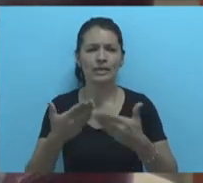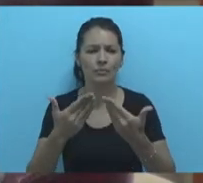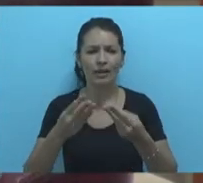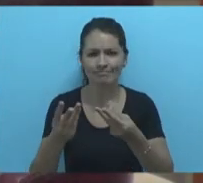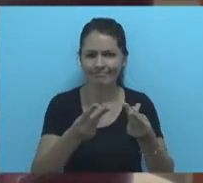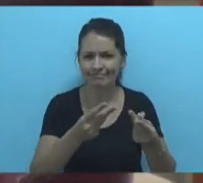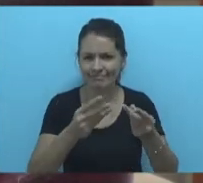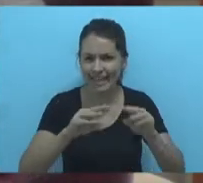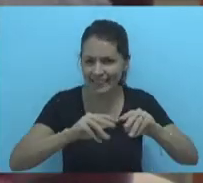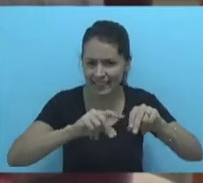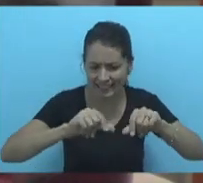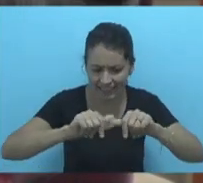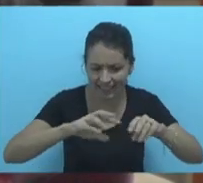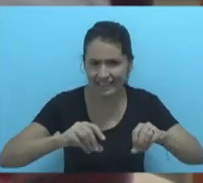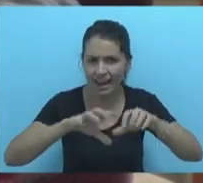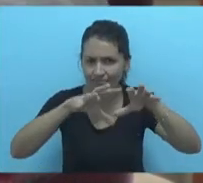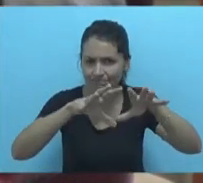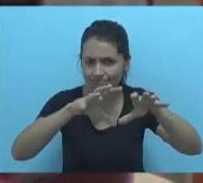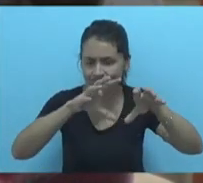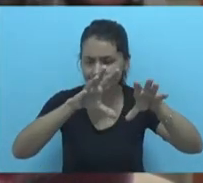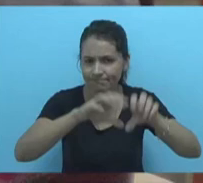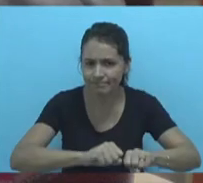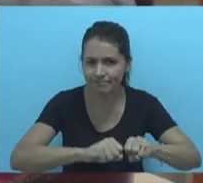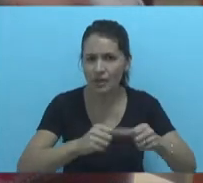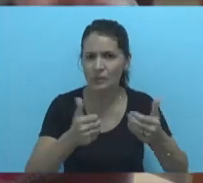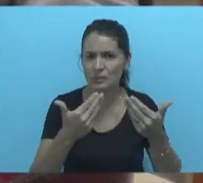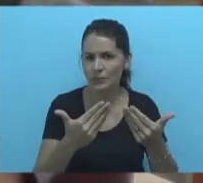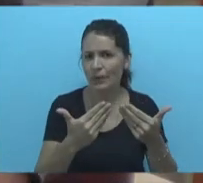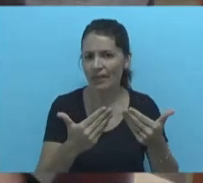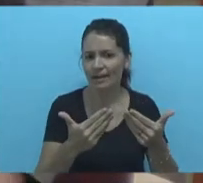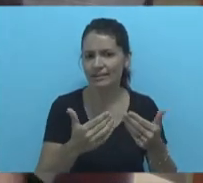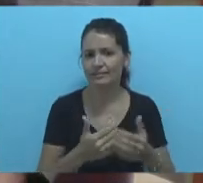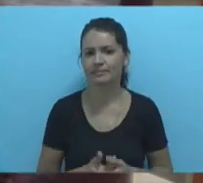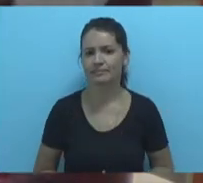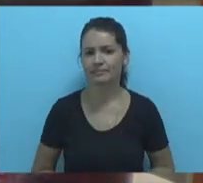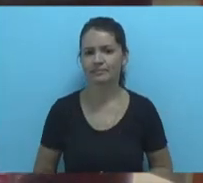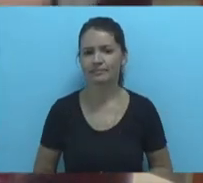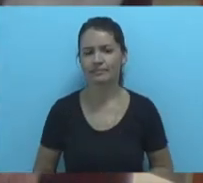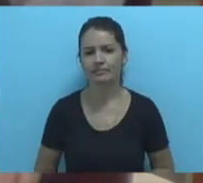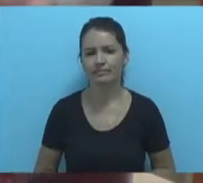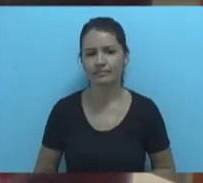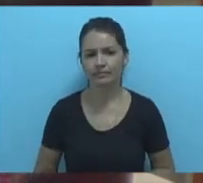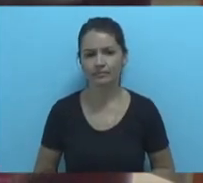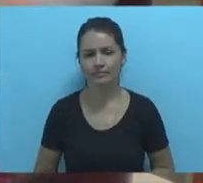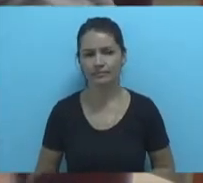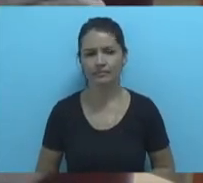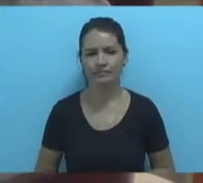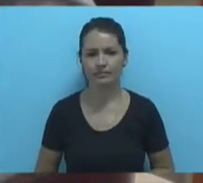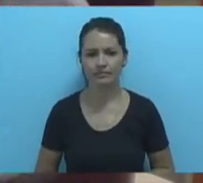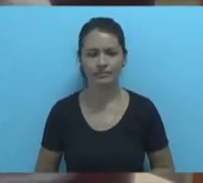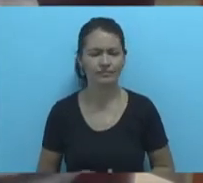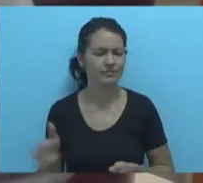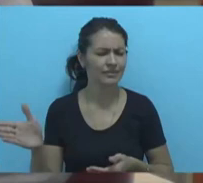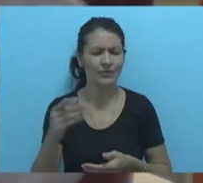sabemos que tanto de un arco ideológico, o sea, que en realidad abarca todo el arco ideológico, ¿no? Desde los que defienden el derecho a la propiedad hasta que